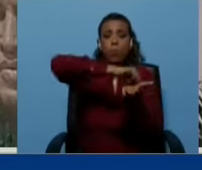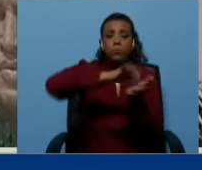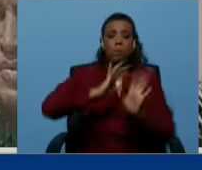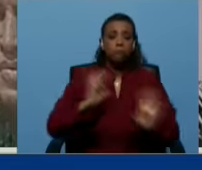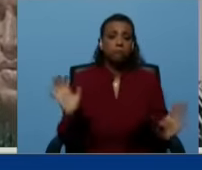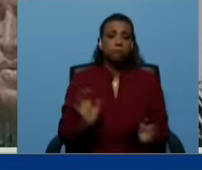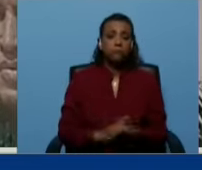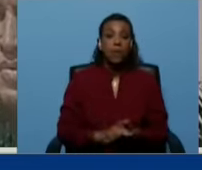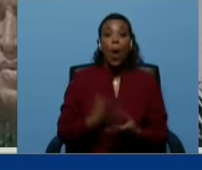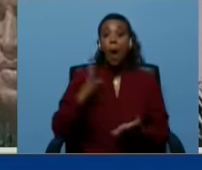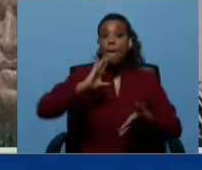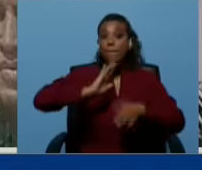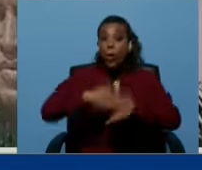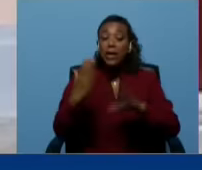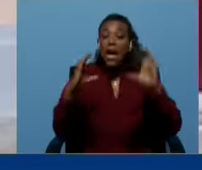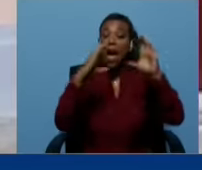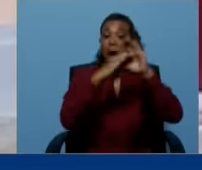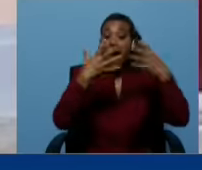Conatel